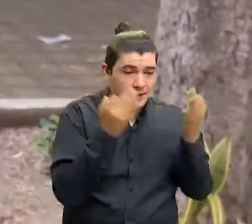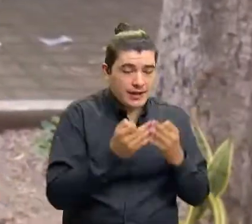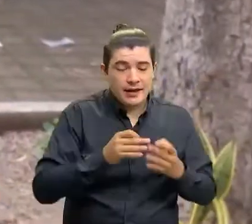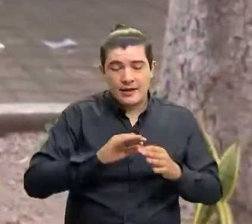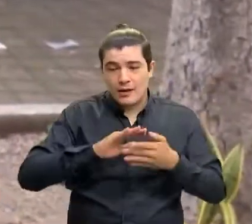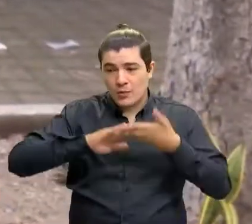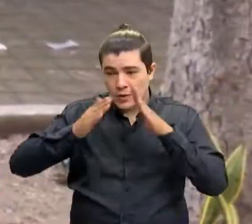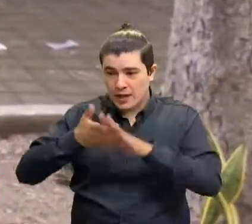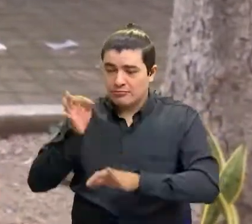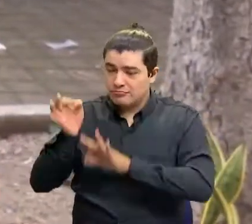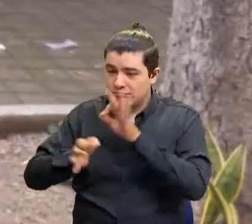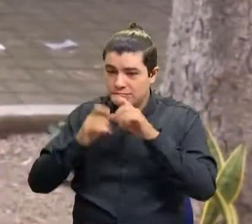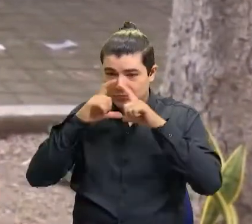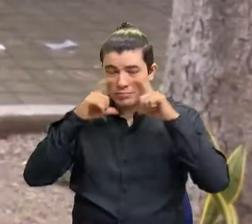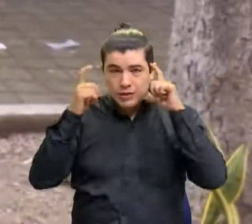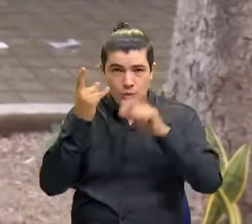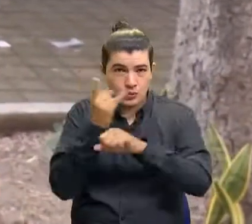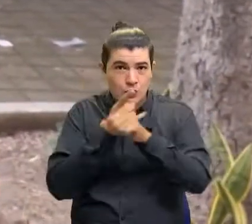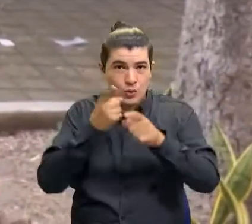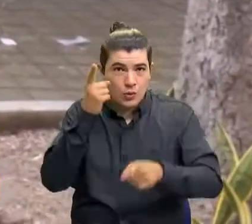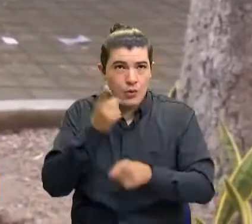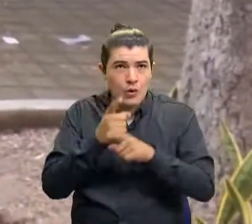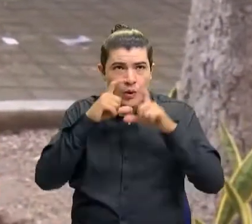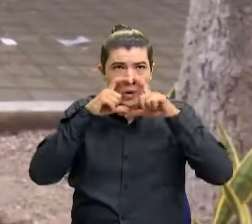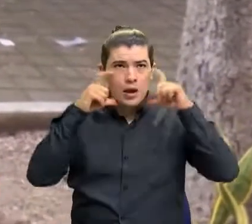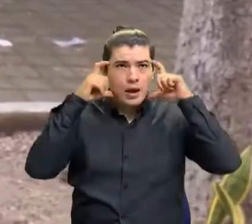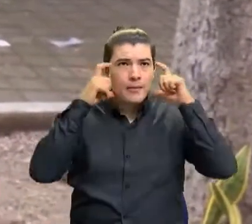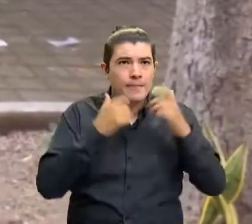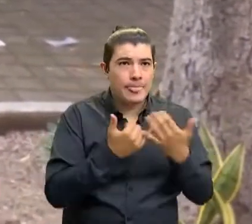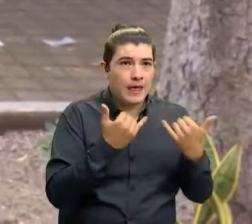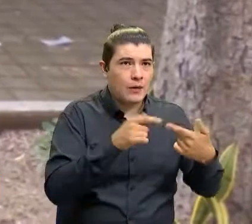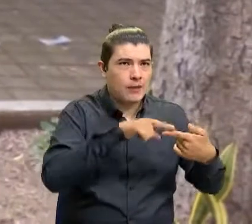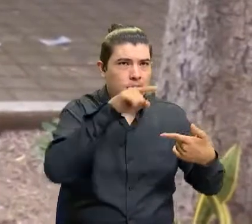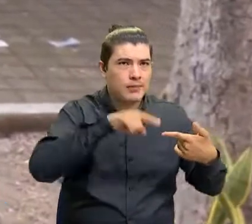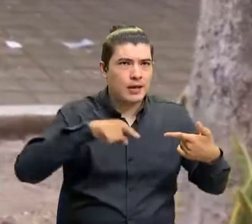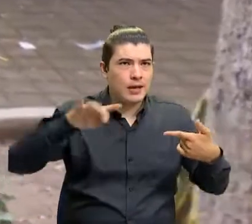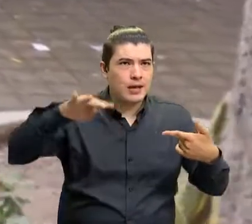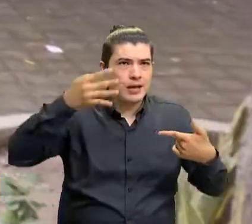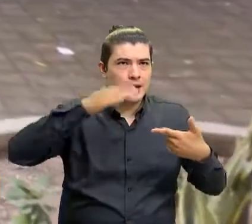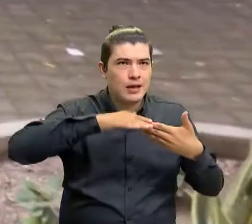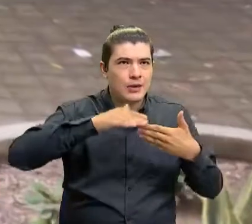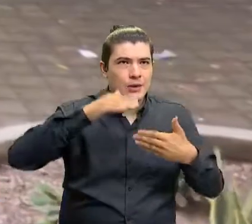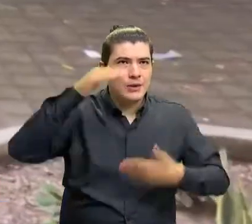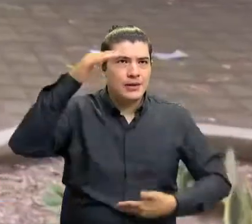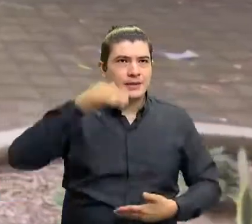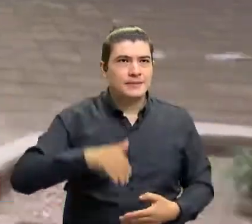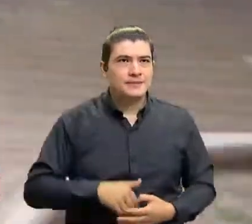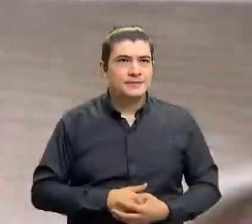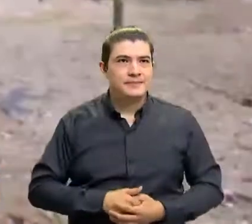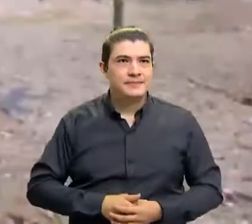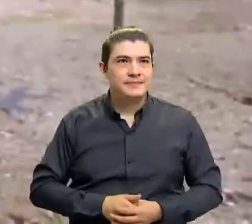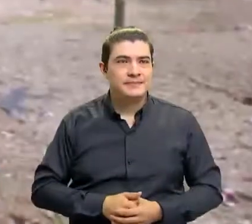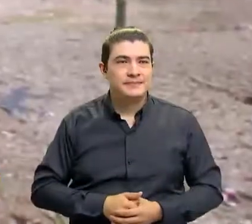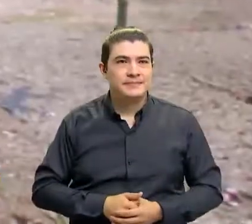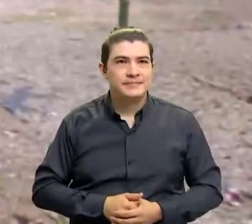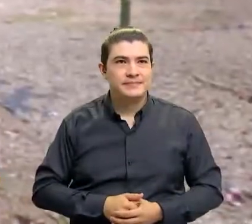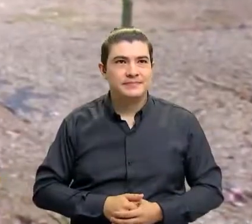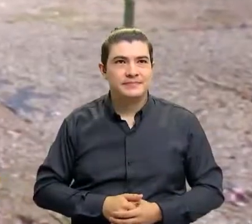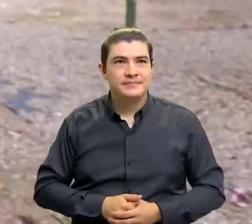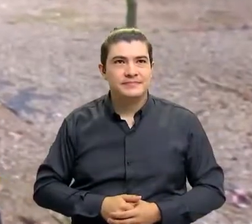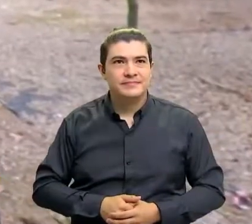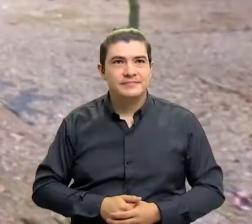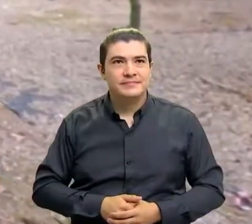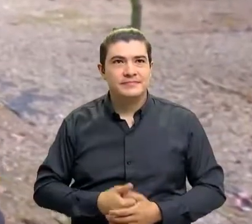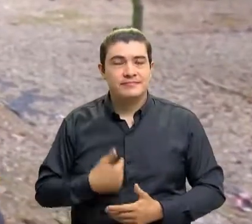grave tercera vino de ver a otra está volviendo al pico al cuarto pico y me ha dicho vamos a tomar todo soy consciente que a